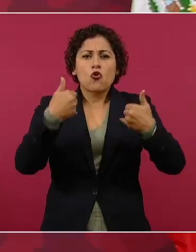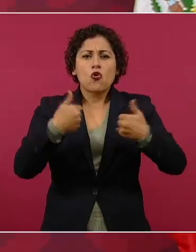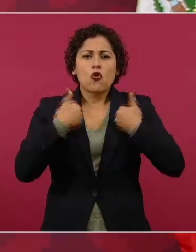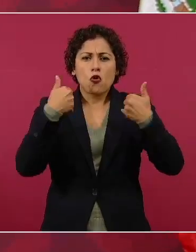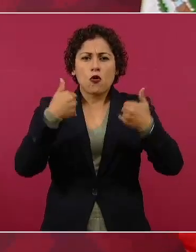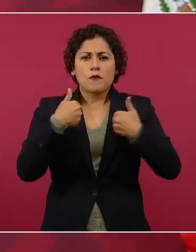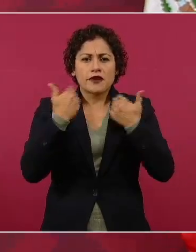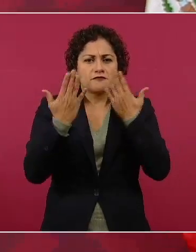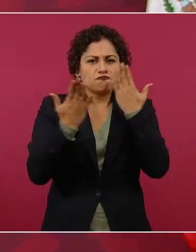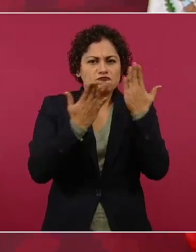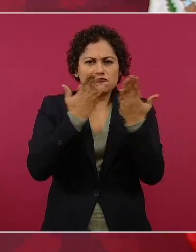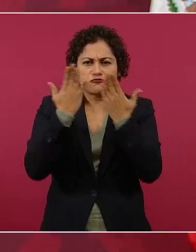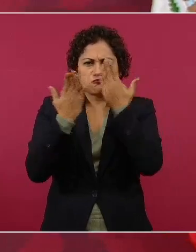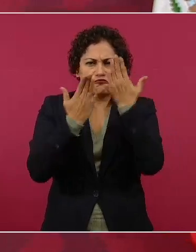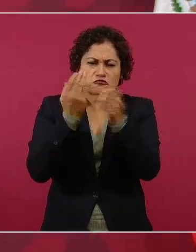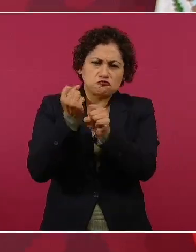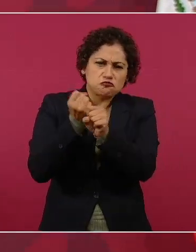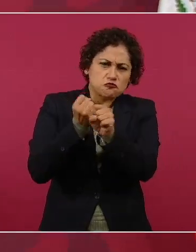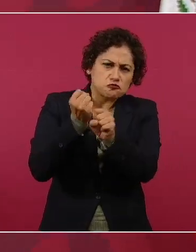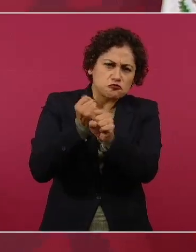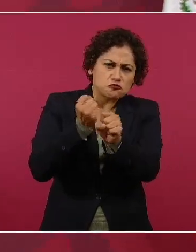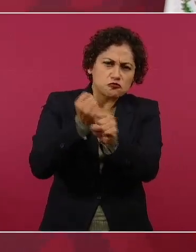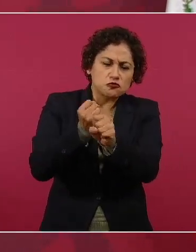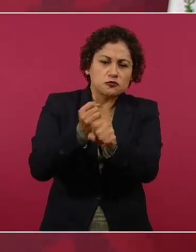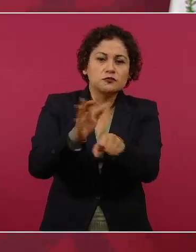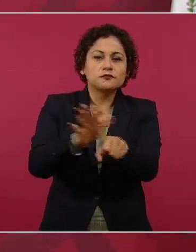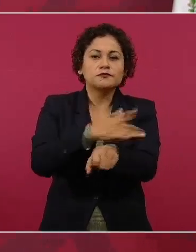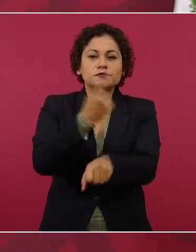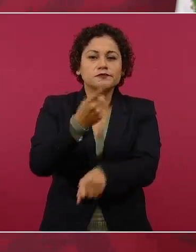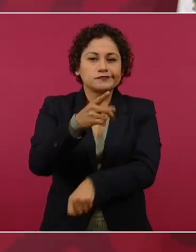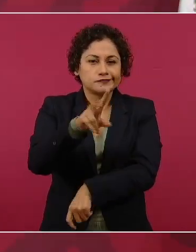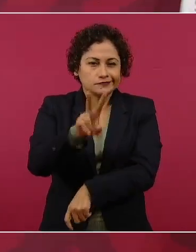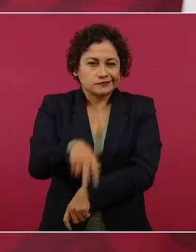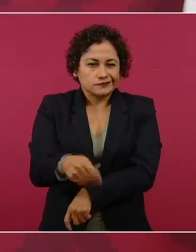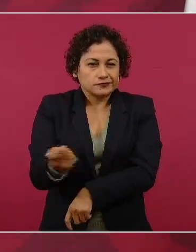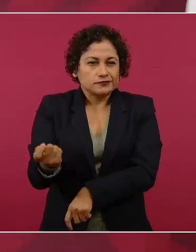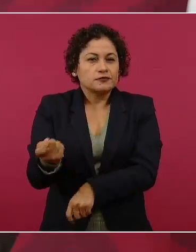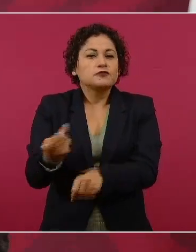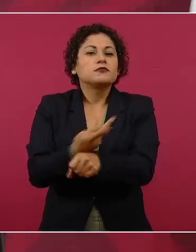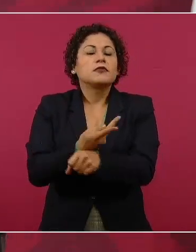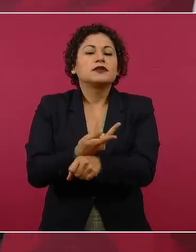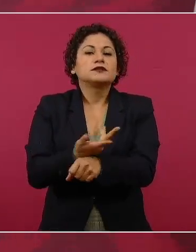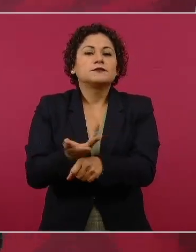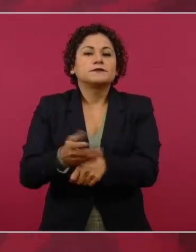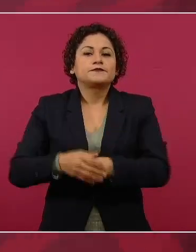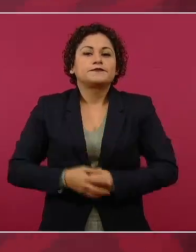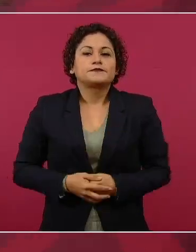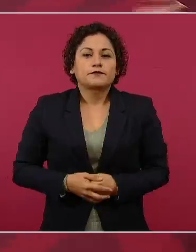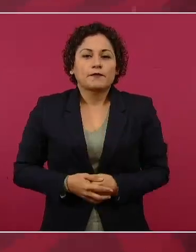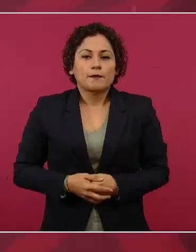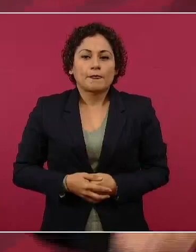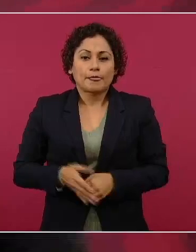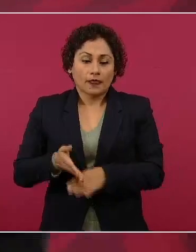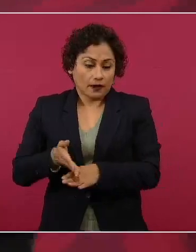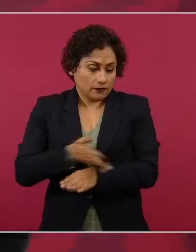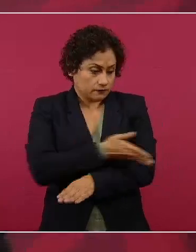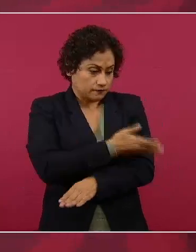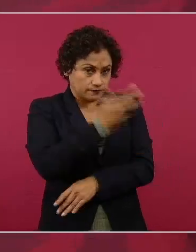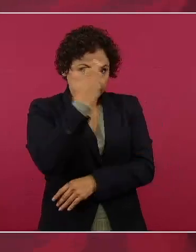porque durante mucho tiempo, por ejemplo, no hubo inversión